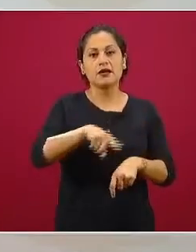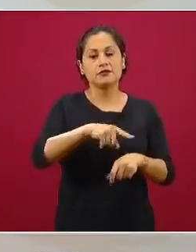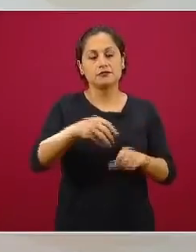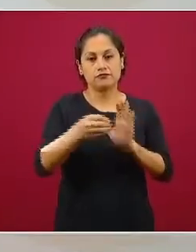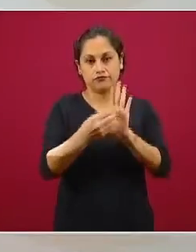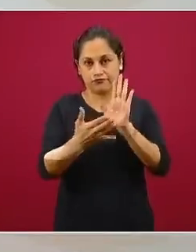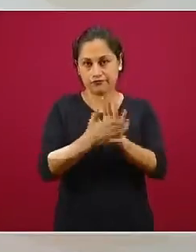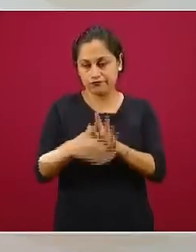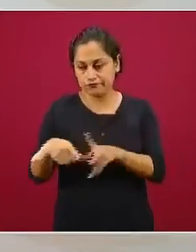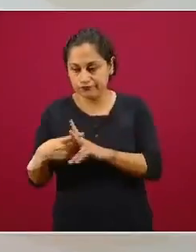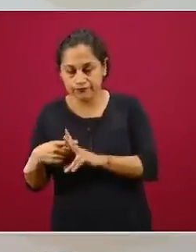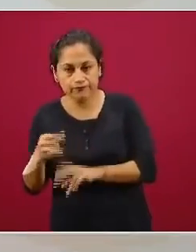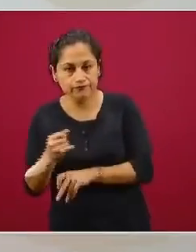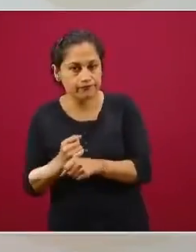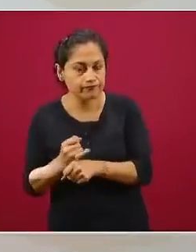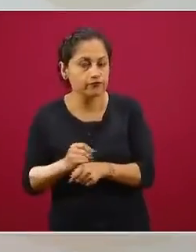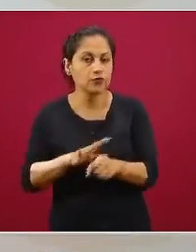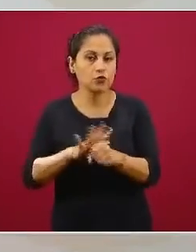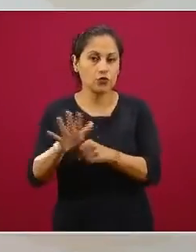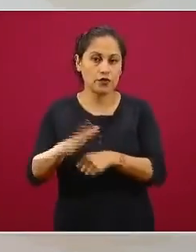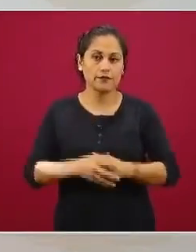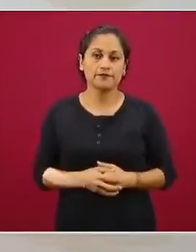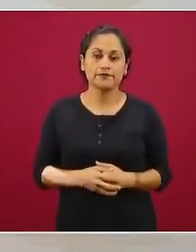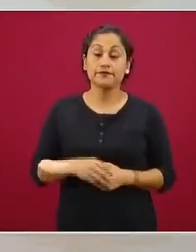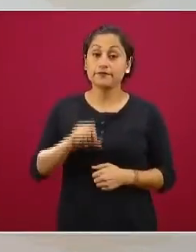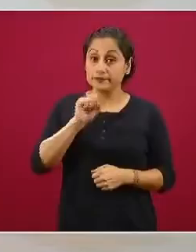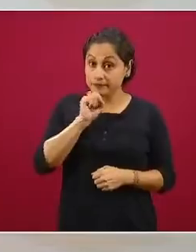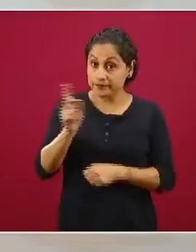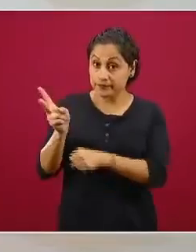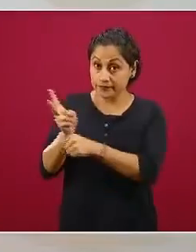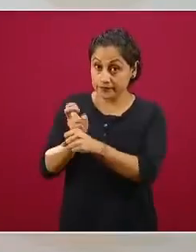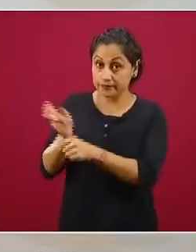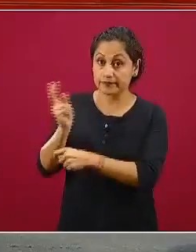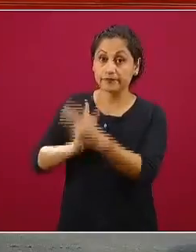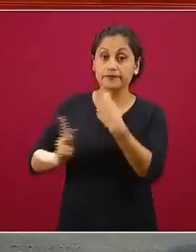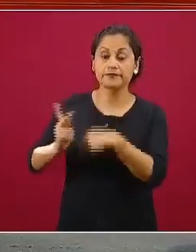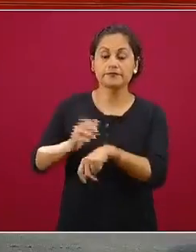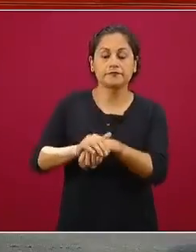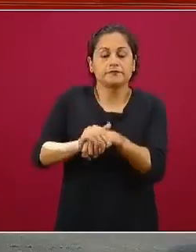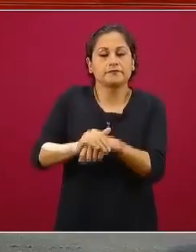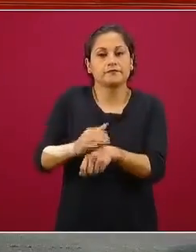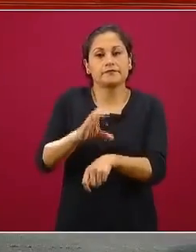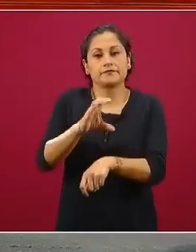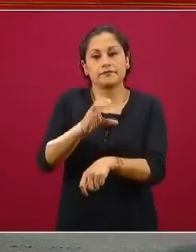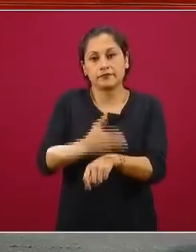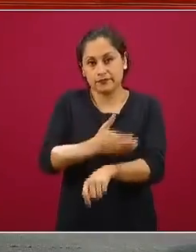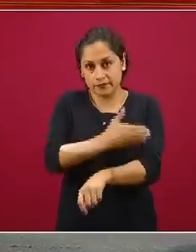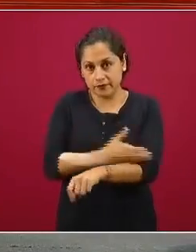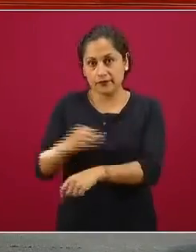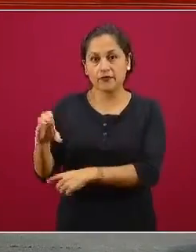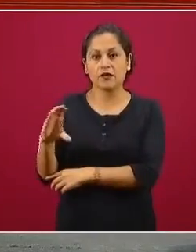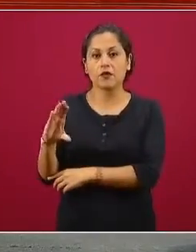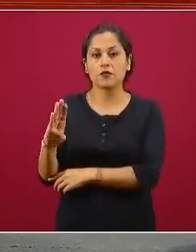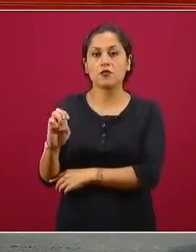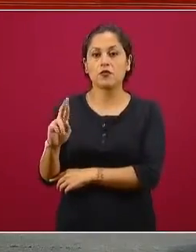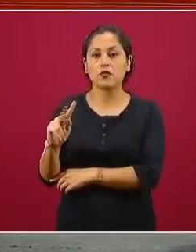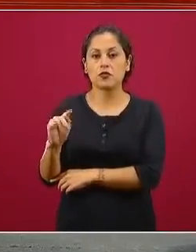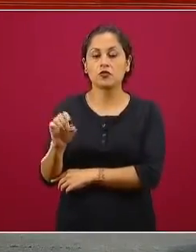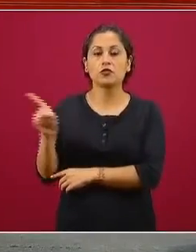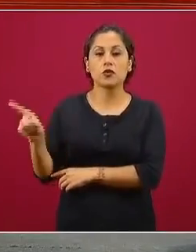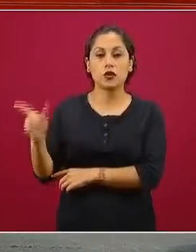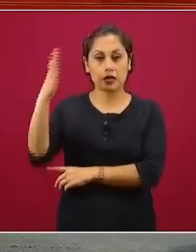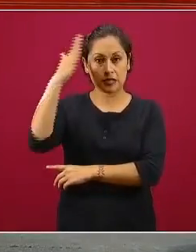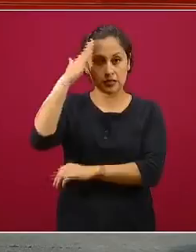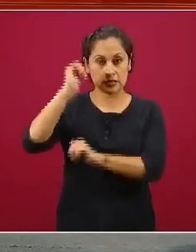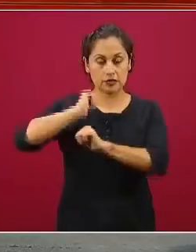acompaña nuestro muy querido amigo y colega, el doctor Víctor Hugo Borja Aburto, quien es el titular de la Dirección